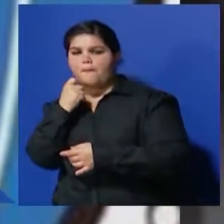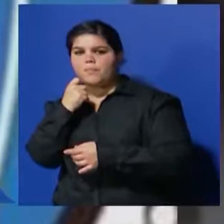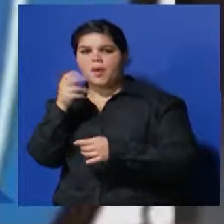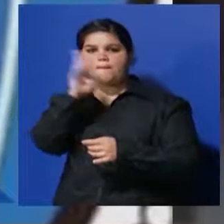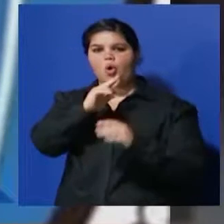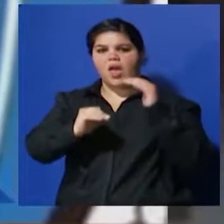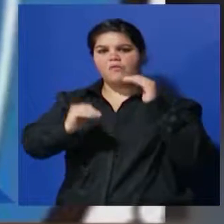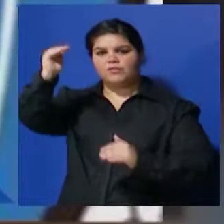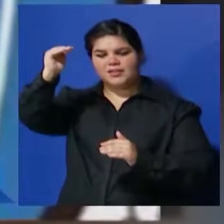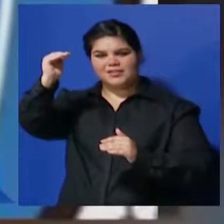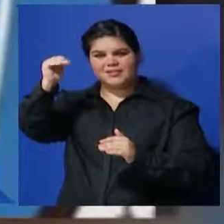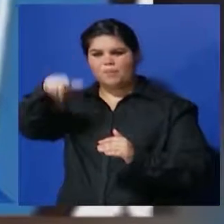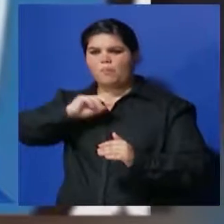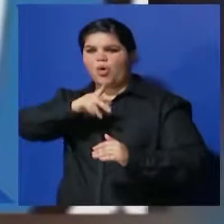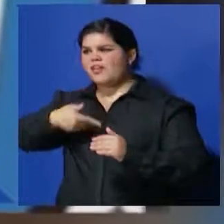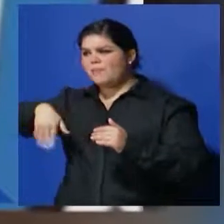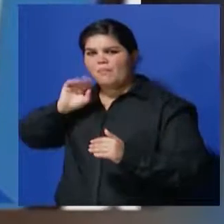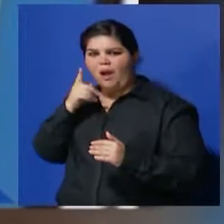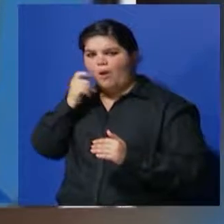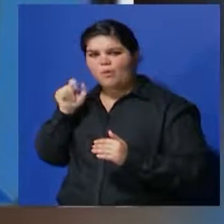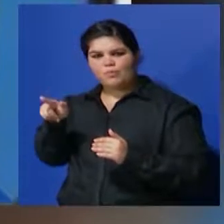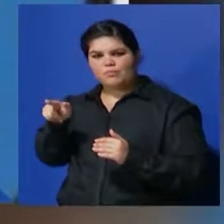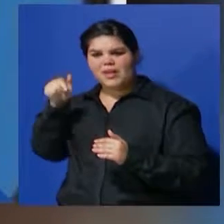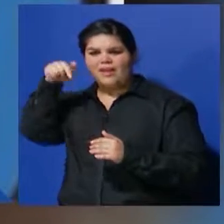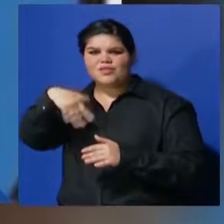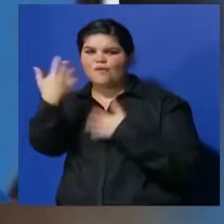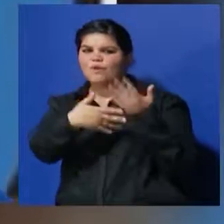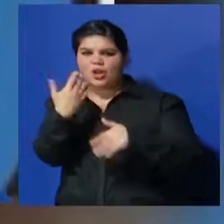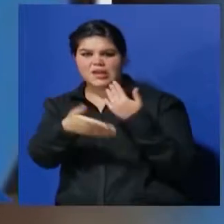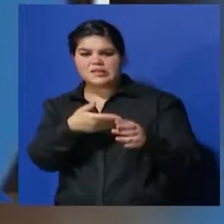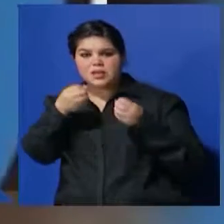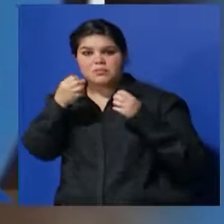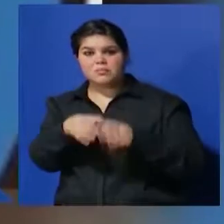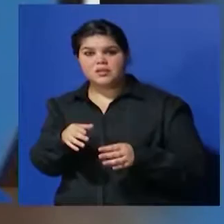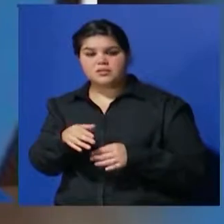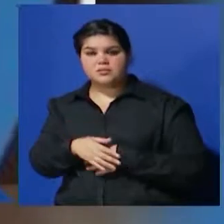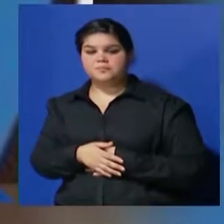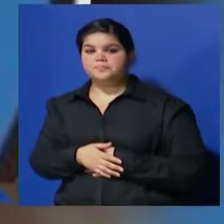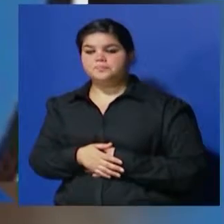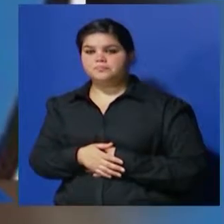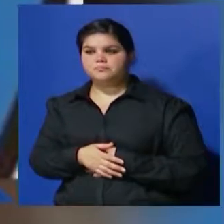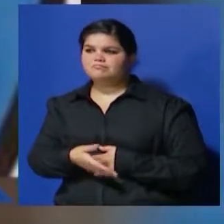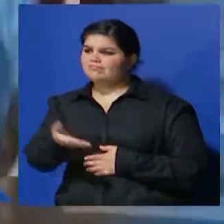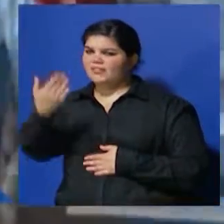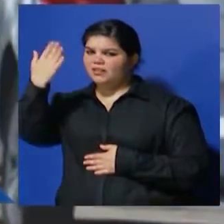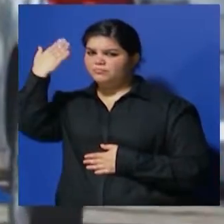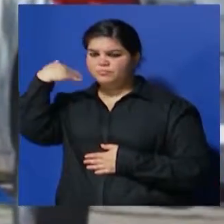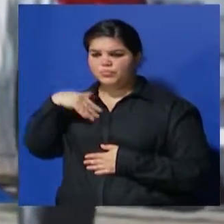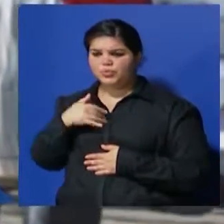este caso? No es necesario llegar a esto, sino que, y vuelvo a decir, hace tiempo que se vienen